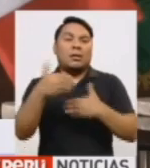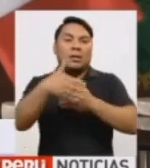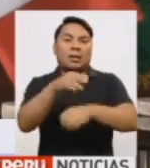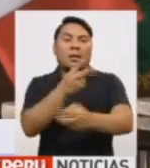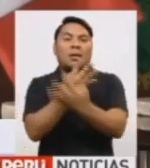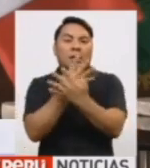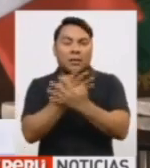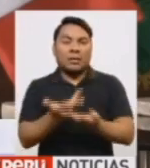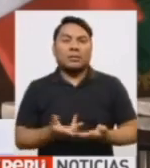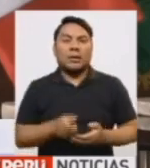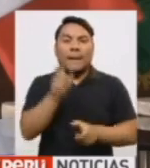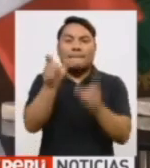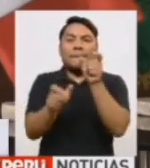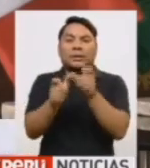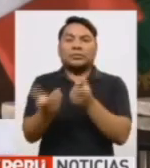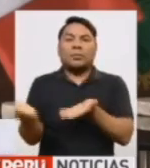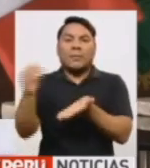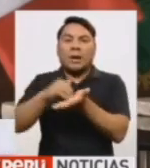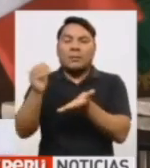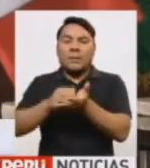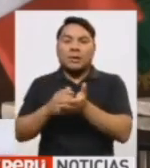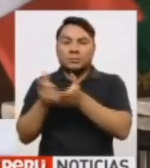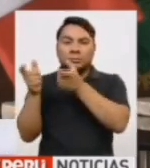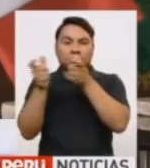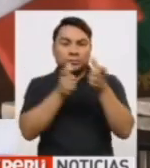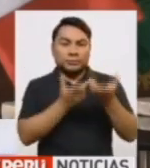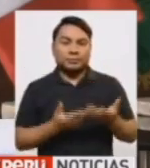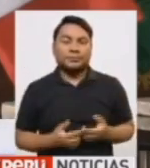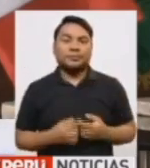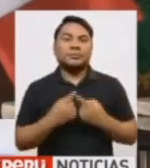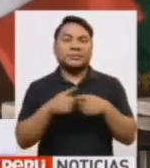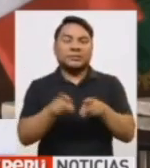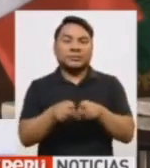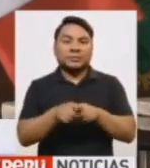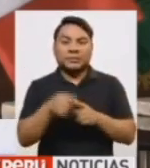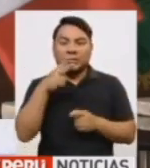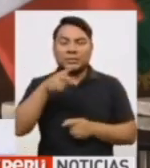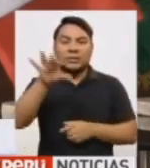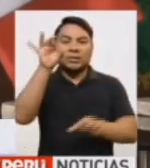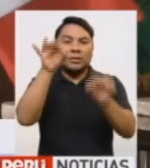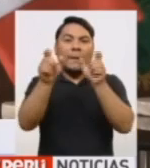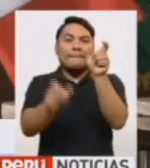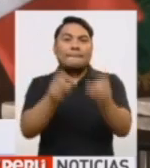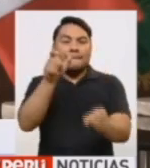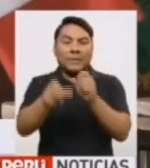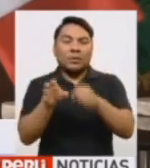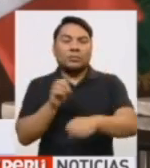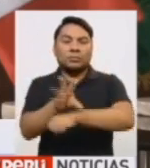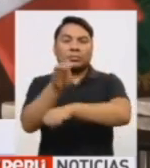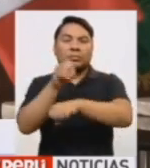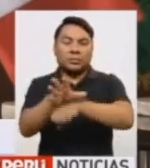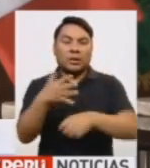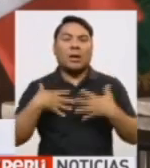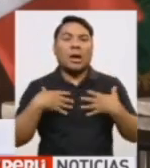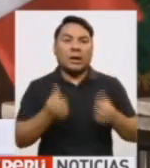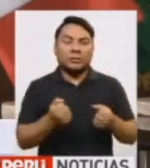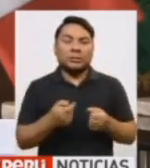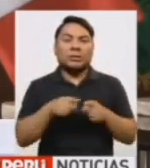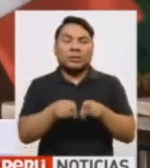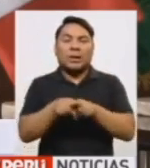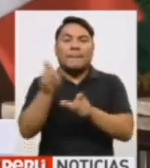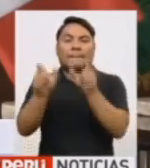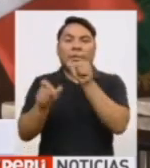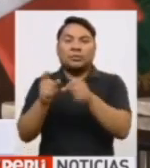personal, en cuanto a capacitación de personal, capacitación en área de salud, contratación